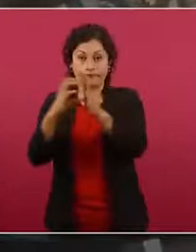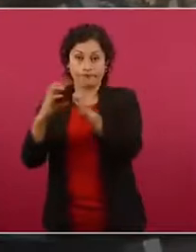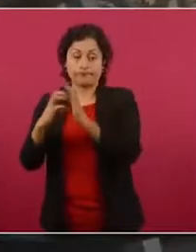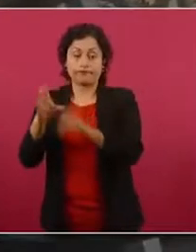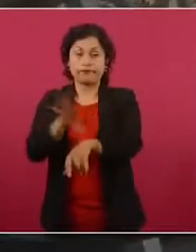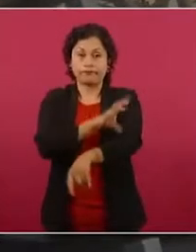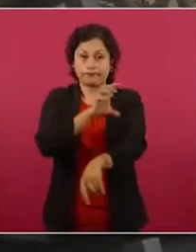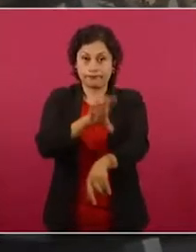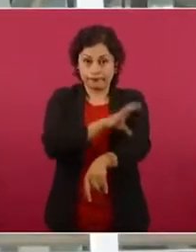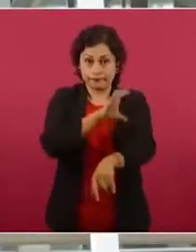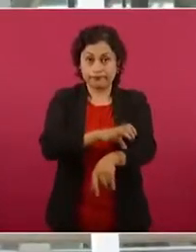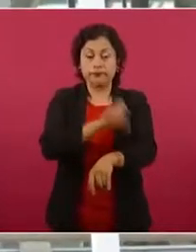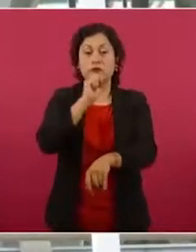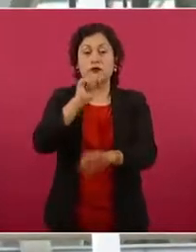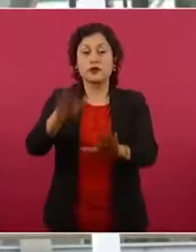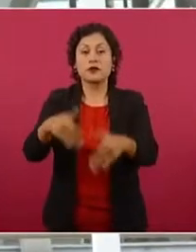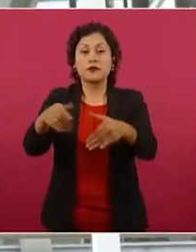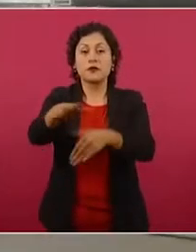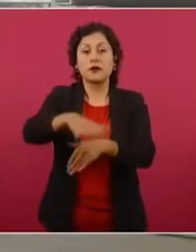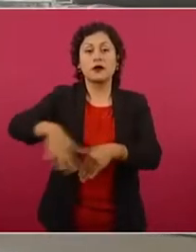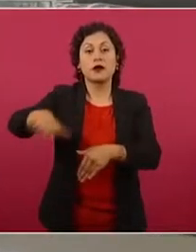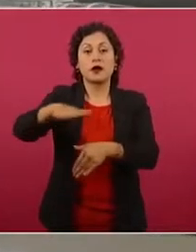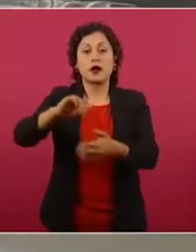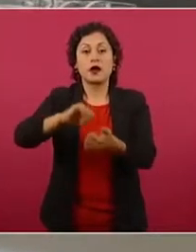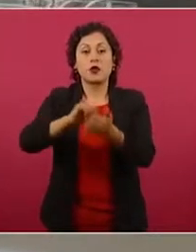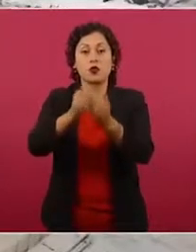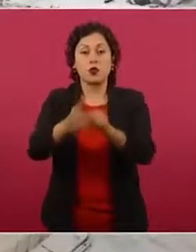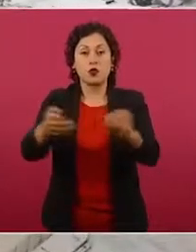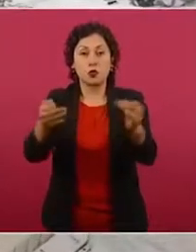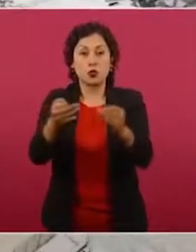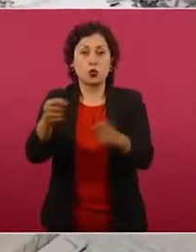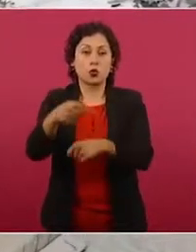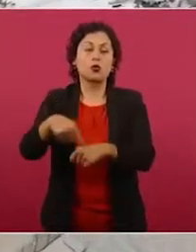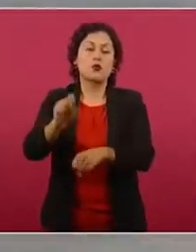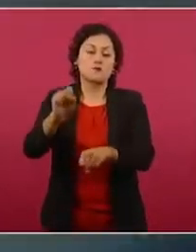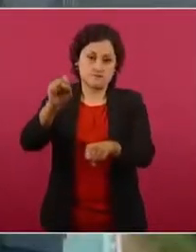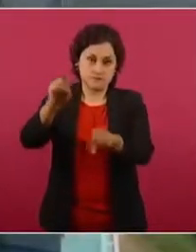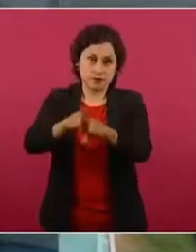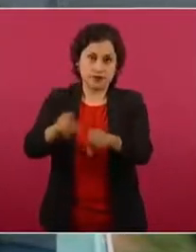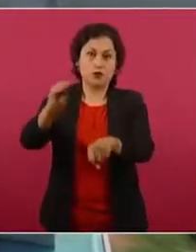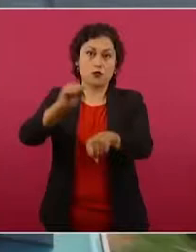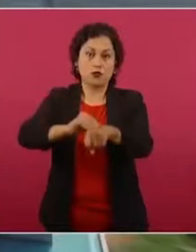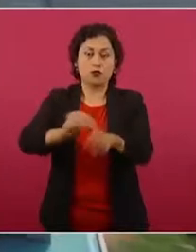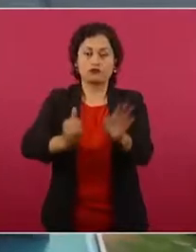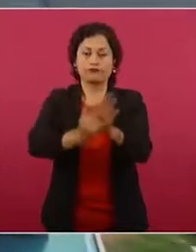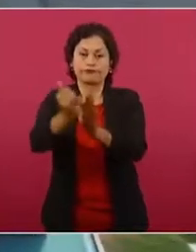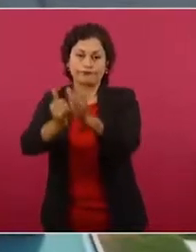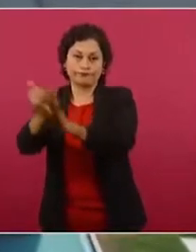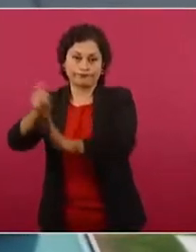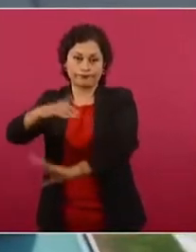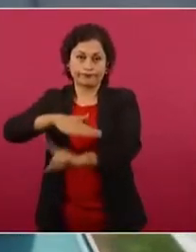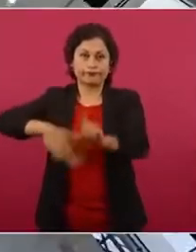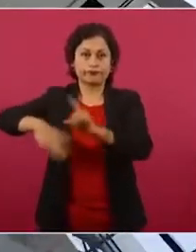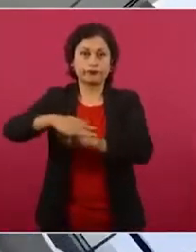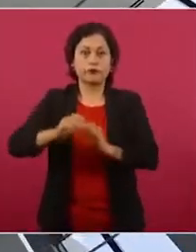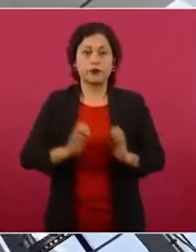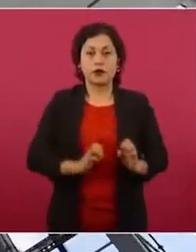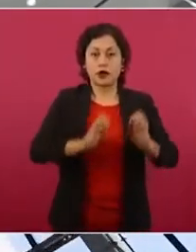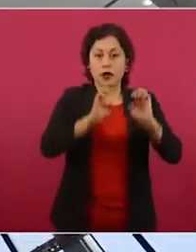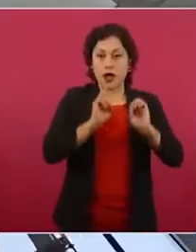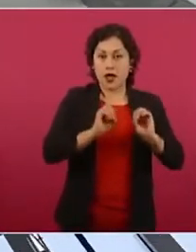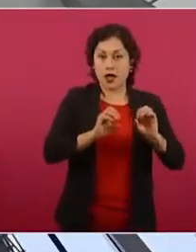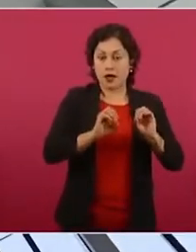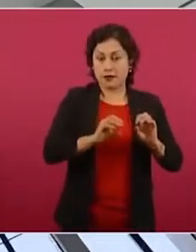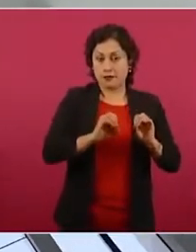se realizan trabajos finales en sus interiores, así como en la colocación de pavimento. En el área administrativa, continúan los trabajos